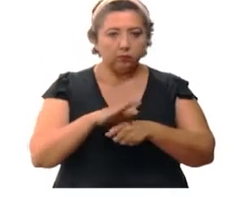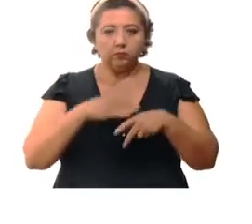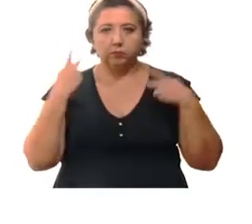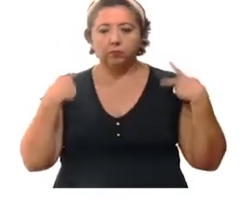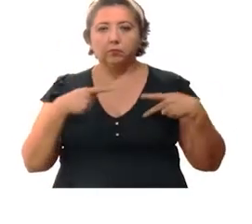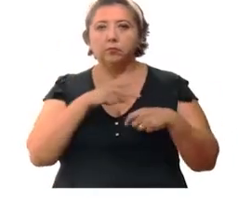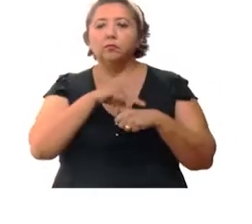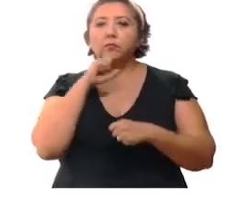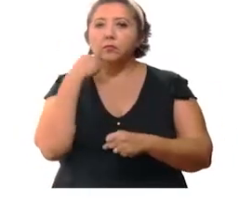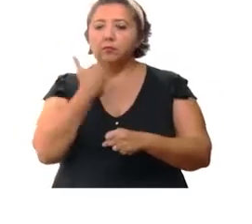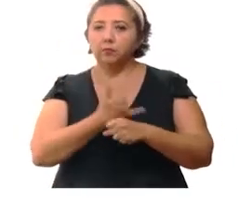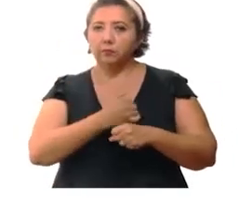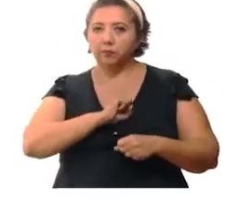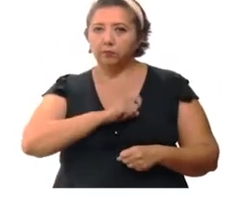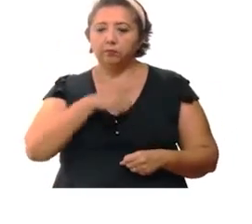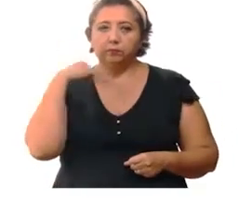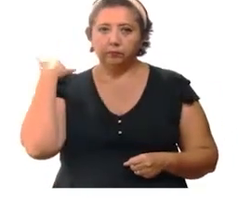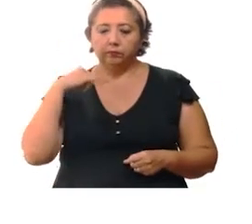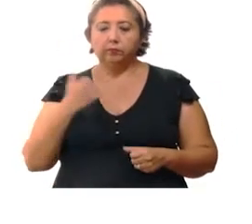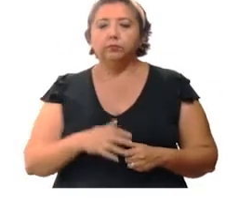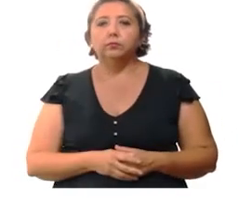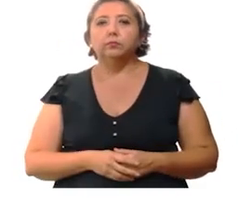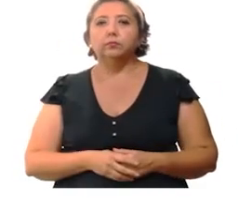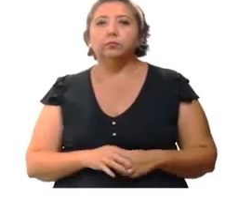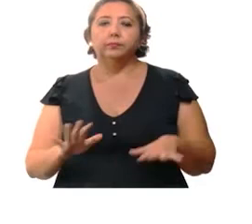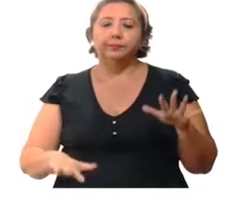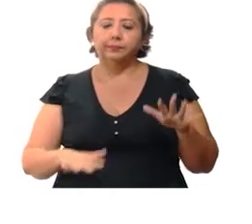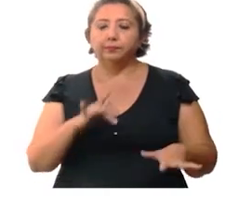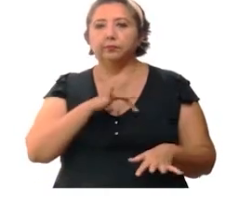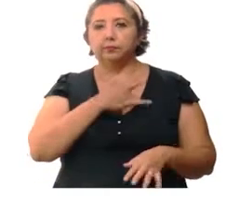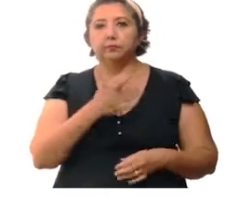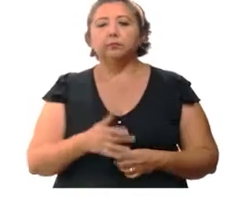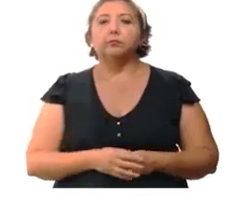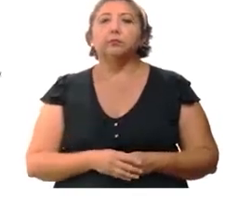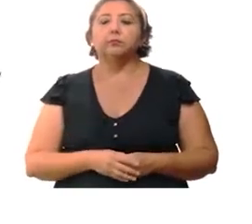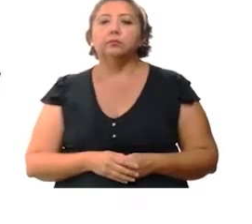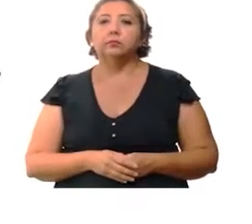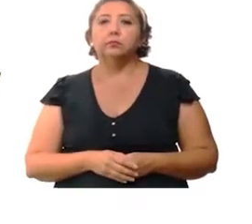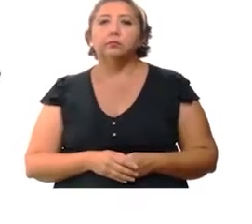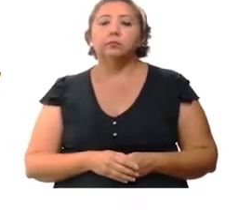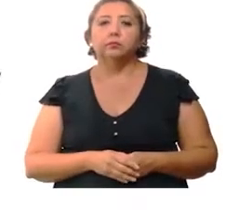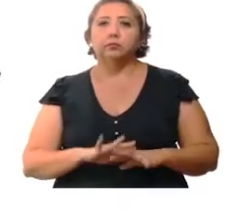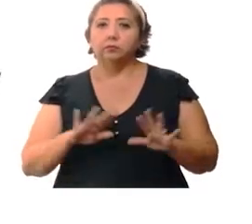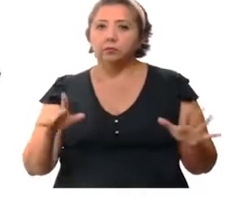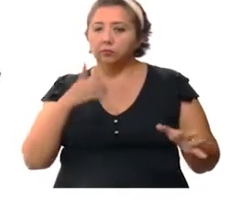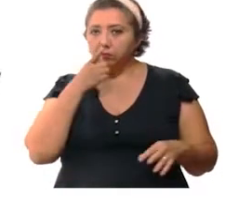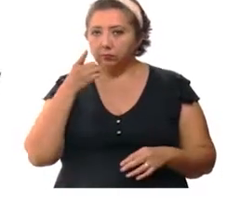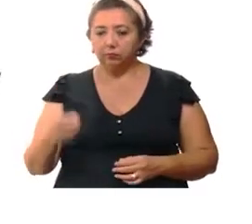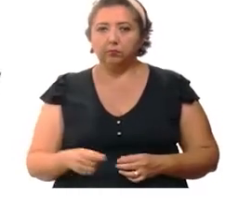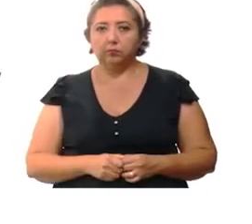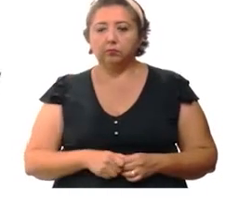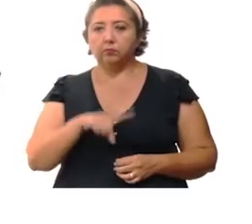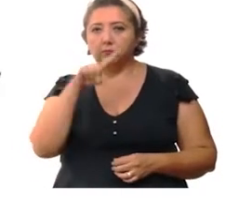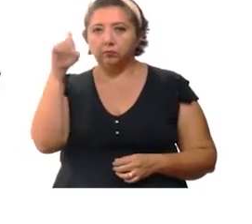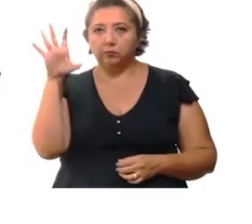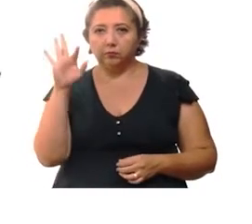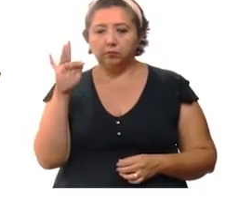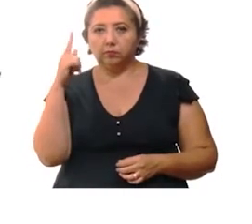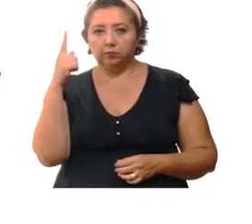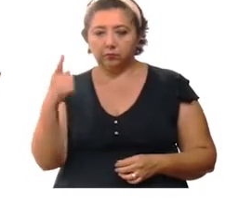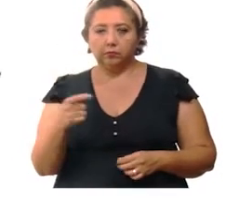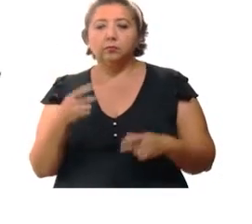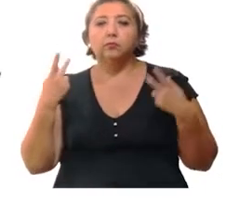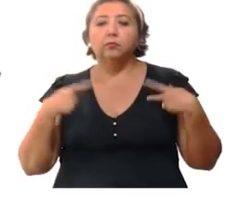por personal médico de los servicios de salud de Yucatán. Presentan síntomas leves. Como ya se mencionó, 141 de los